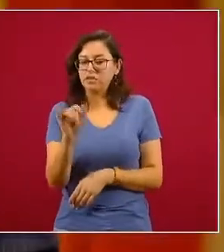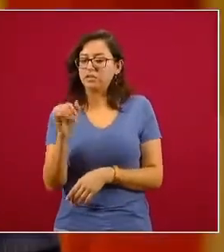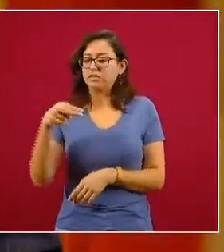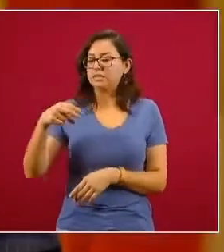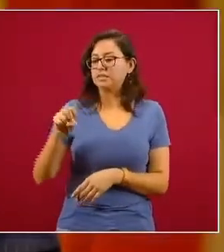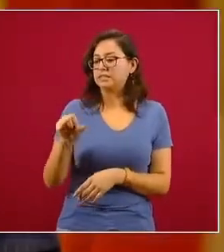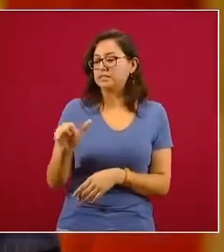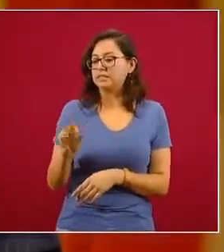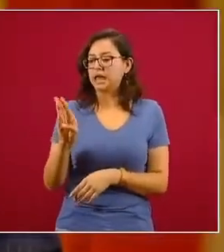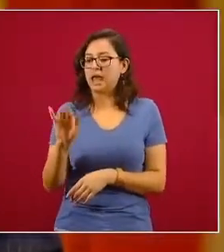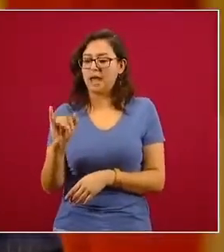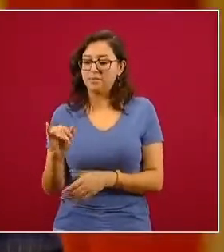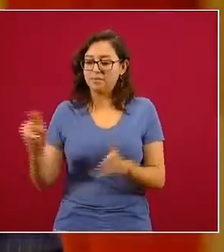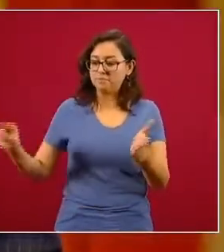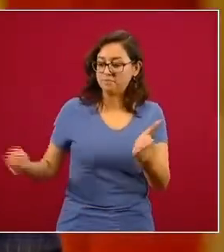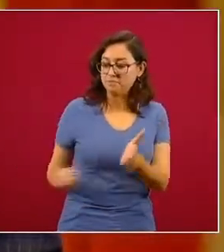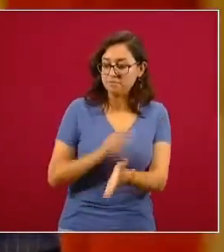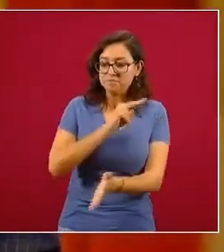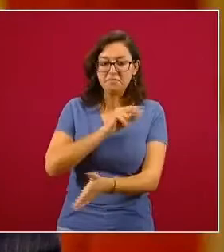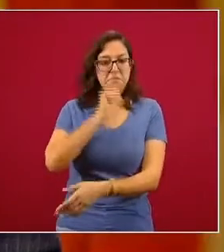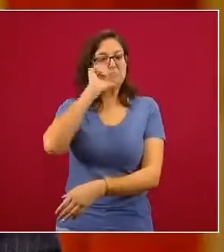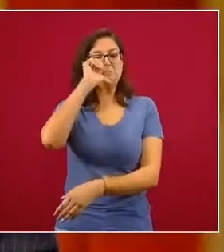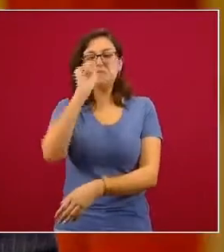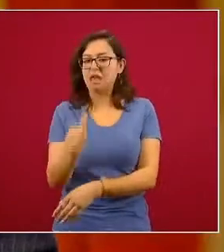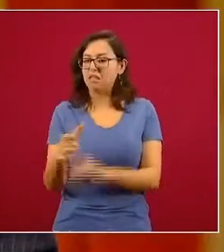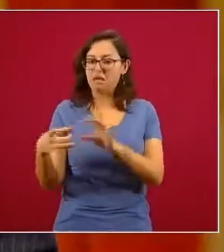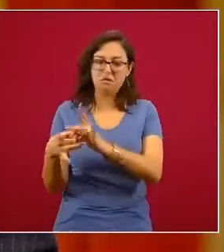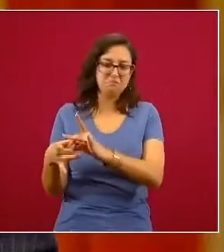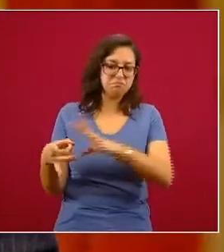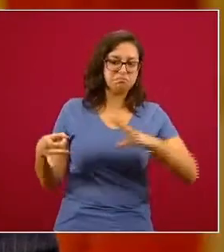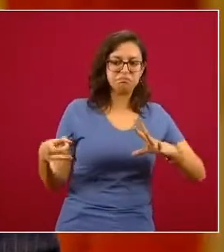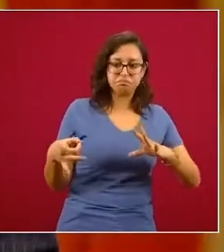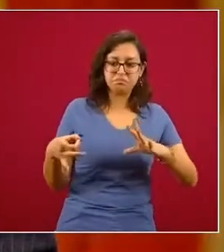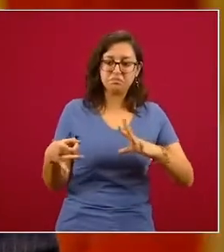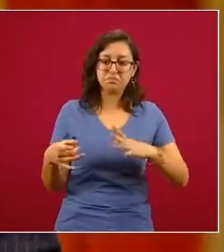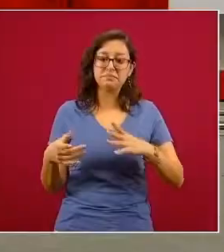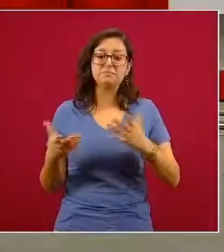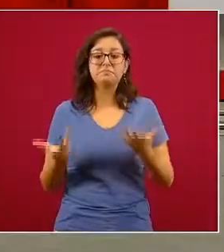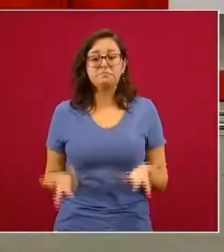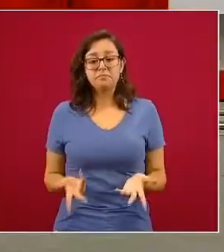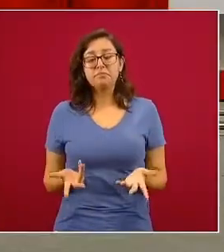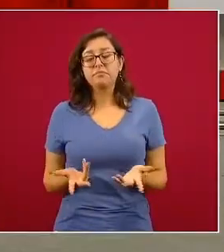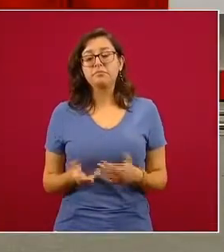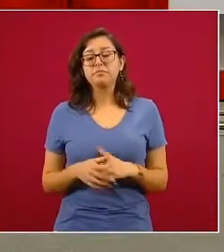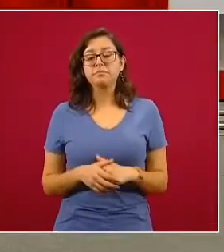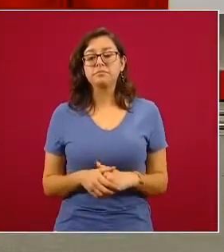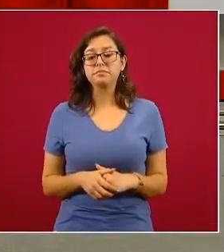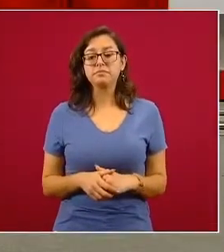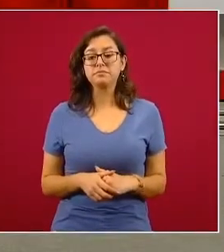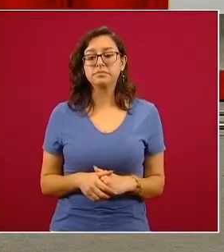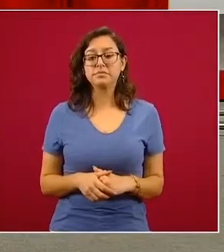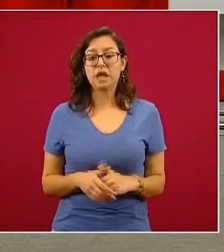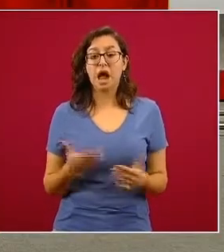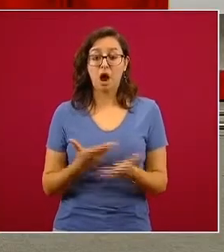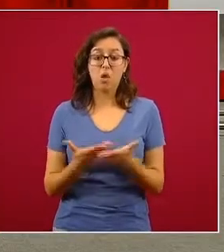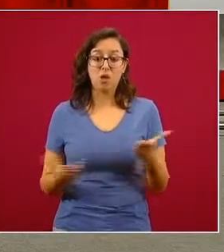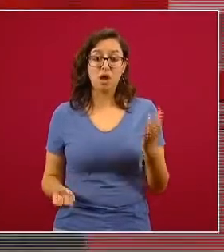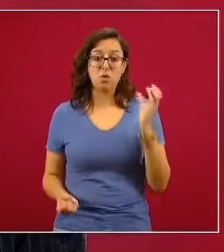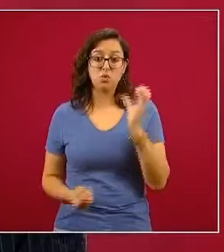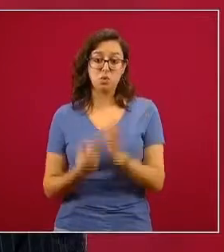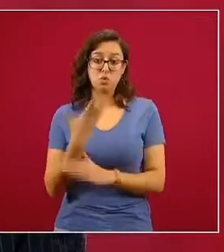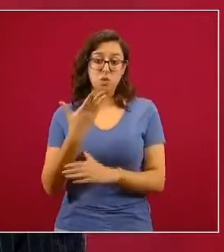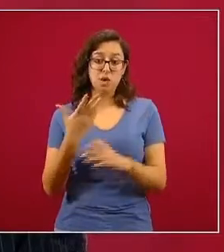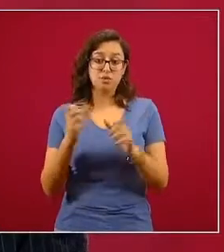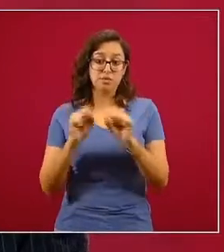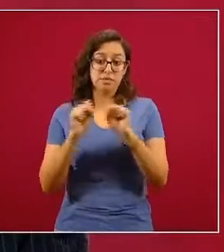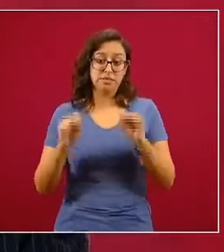adherido, que es el término jurídico, o no a el INSABI, el sistema que ahora coordina el Instituto de